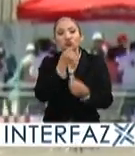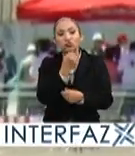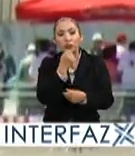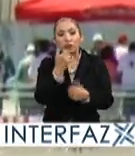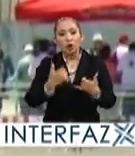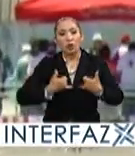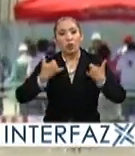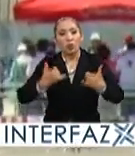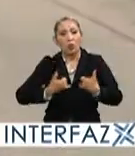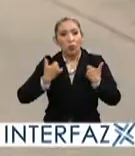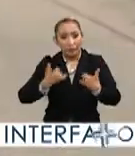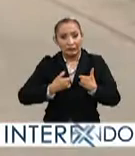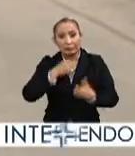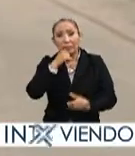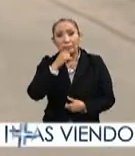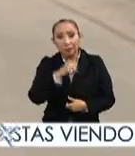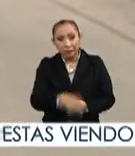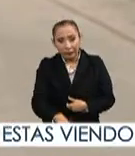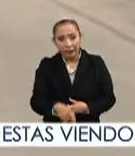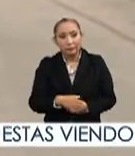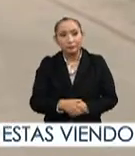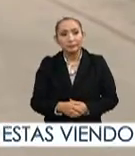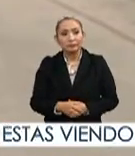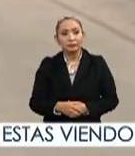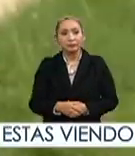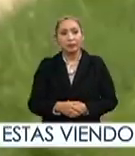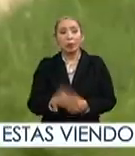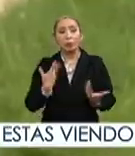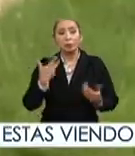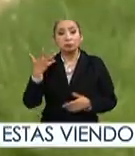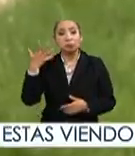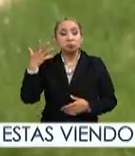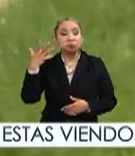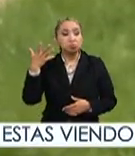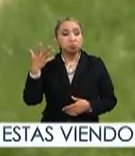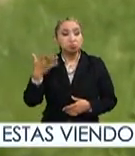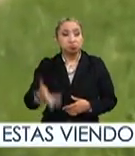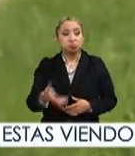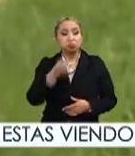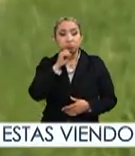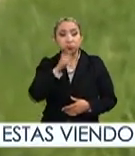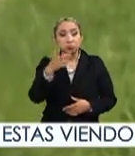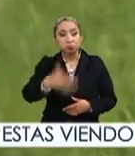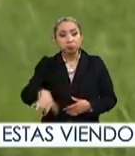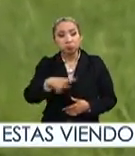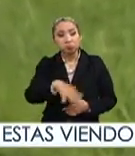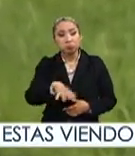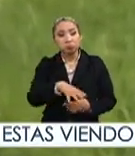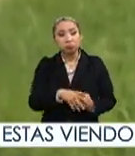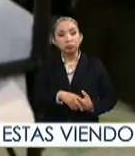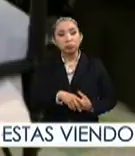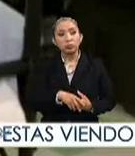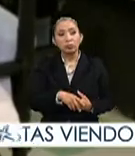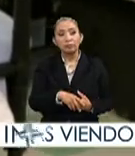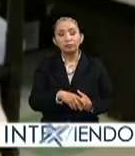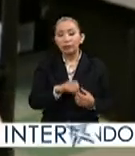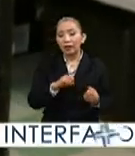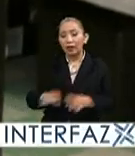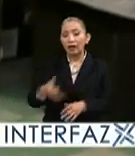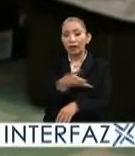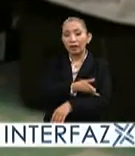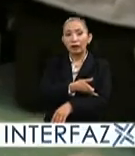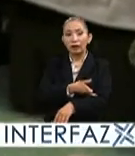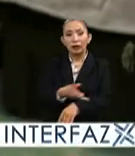niños jóvenes que sin ningún futuro, también buscando no abandonar la